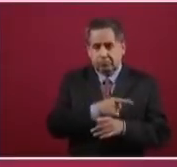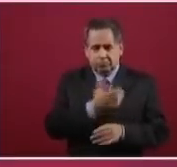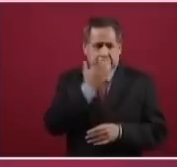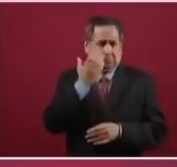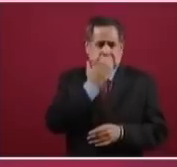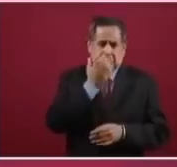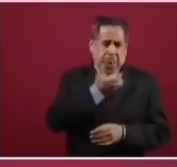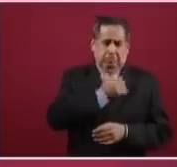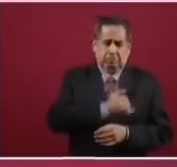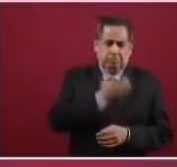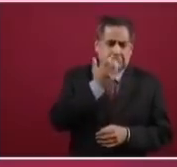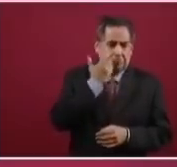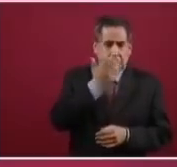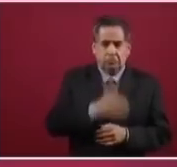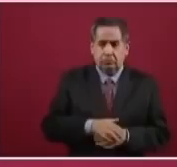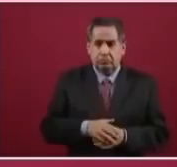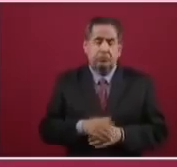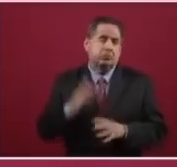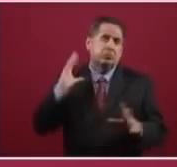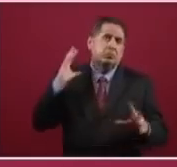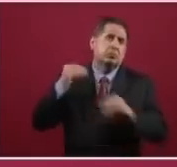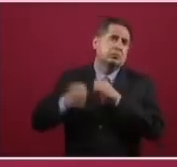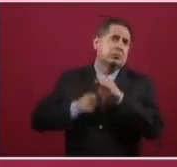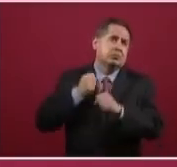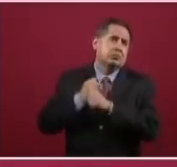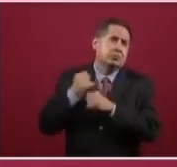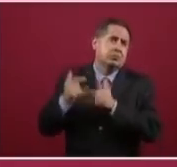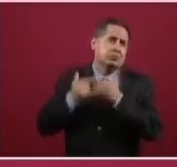observadores esto ha pasado siempre